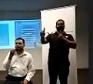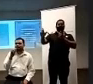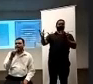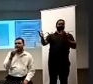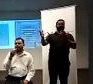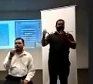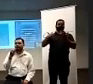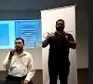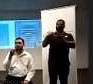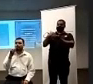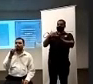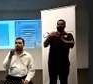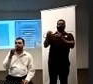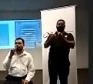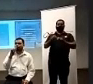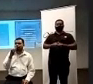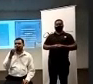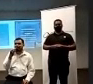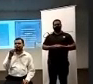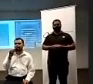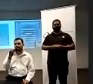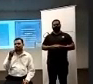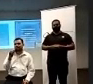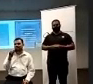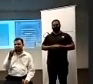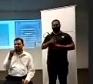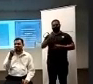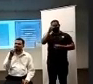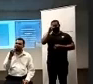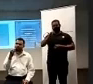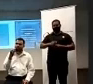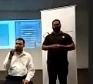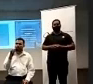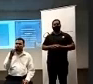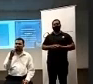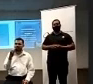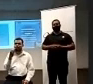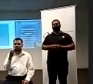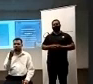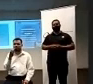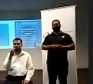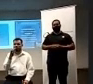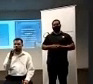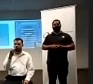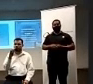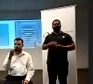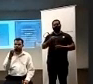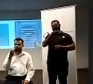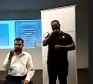Entonces, al promover políticas públicas, esa persona que me asistía debía también poder vacunar.